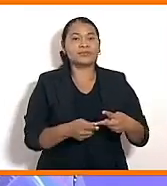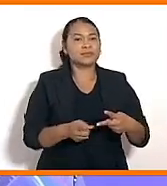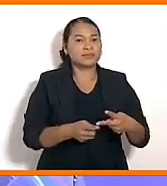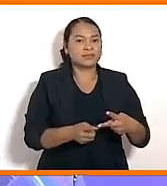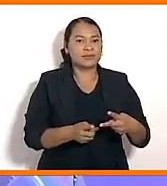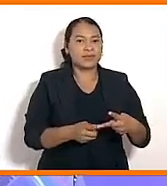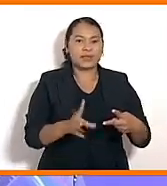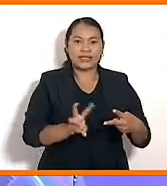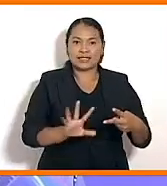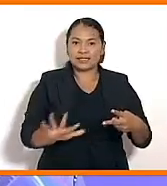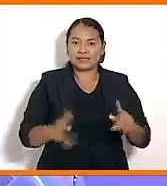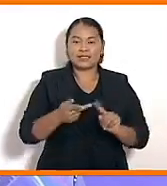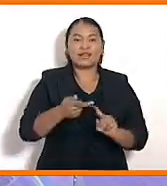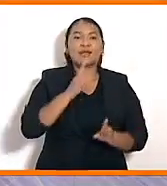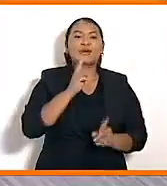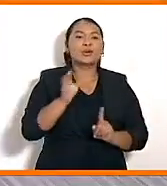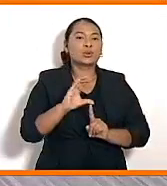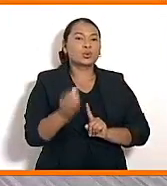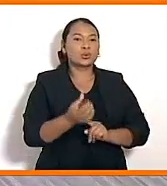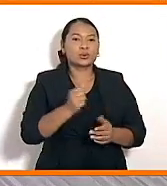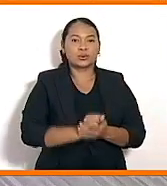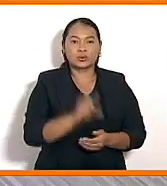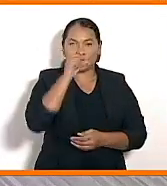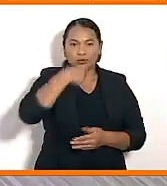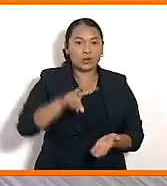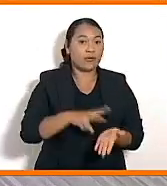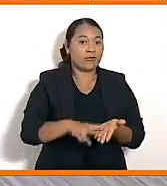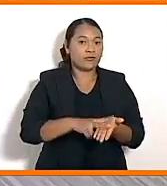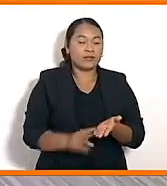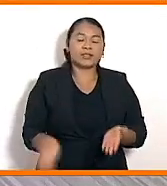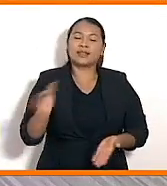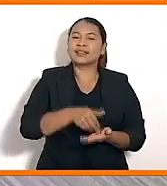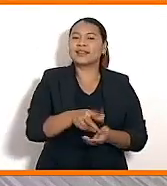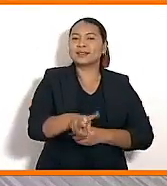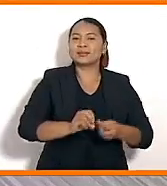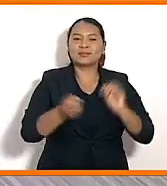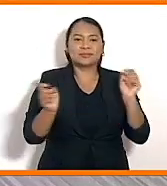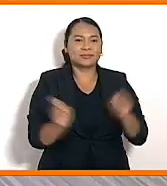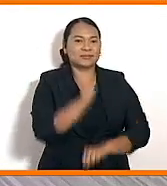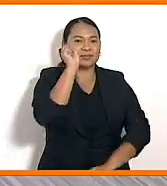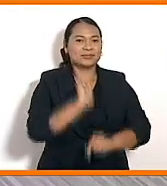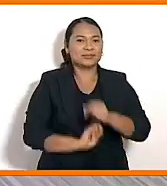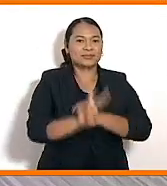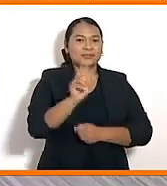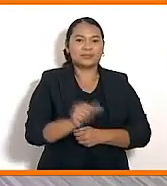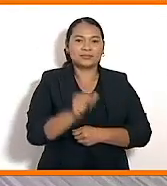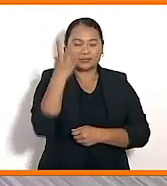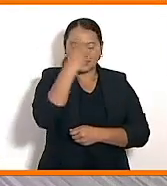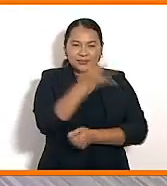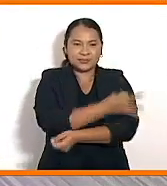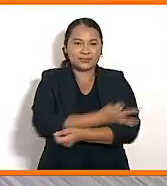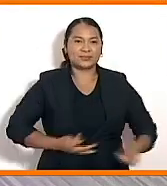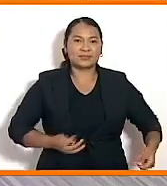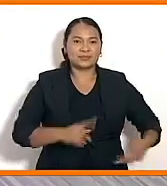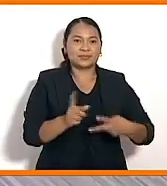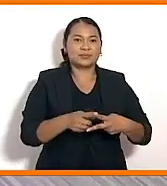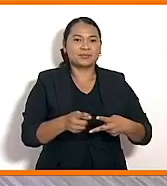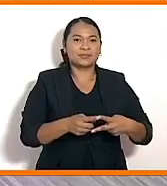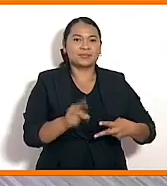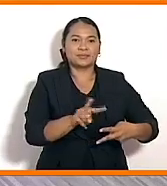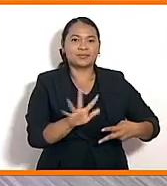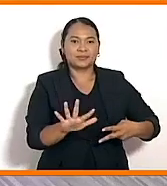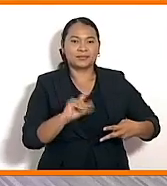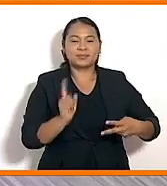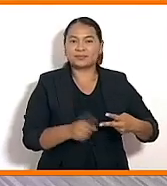favorecido, 65, con su catrachada perico. Con gusto te repito los números ganadores para premiados en esta linda tarde. Posición 1,